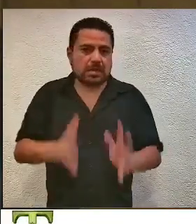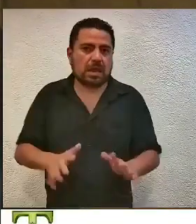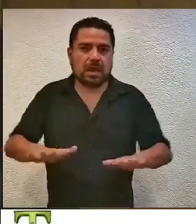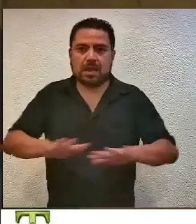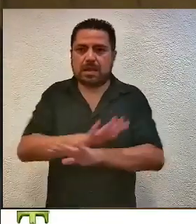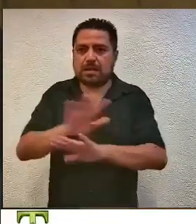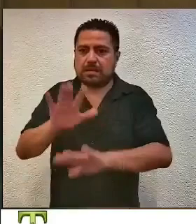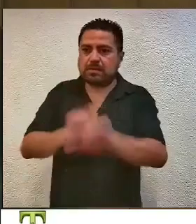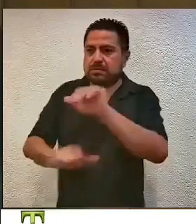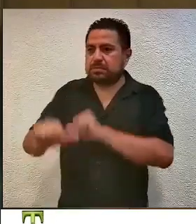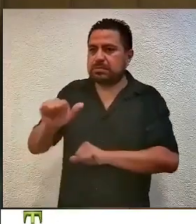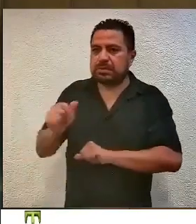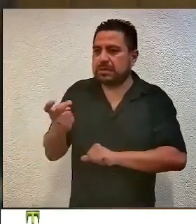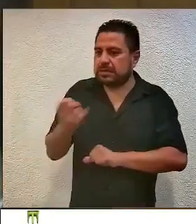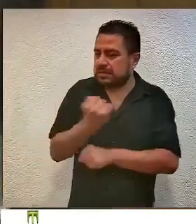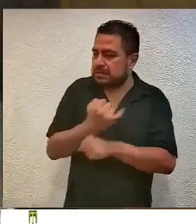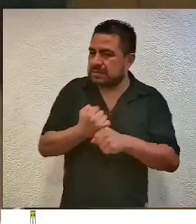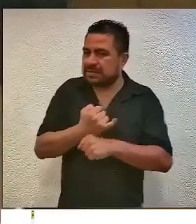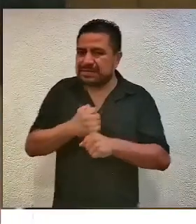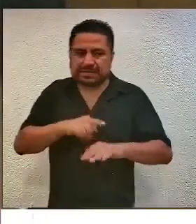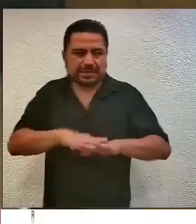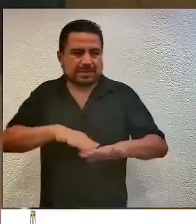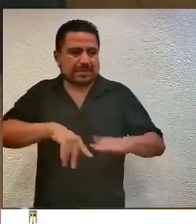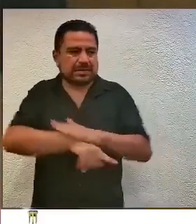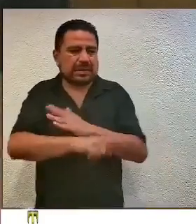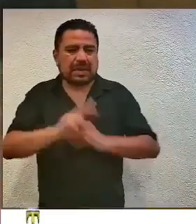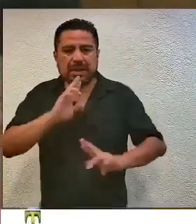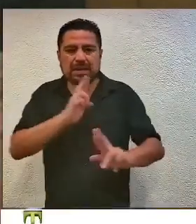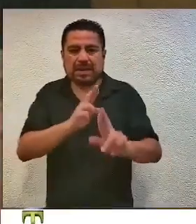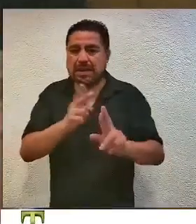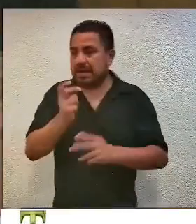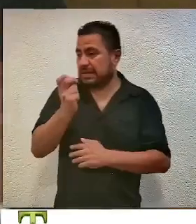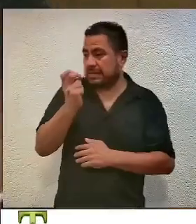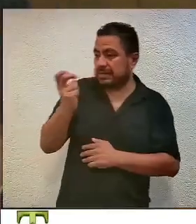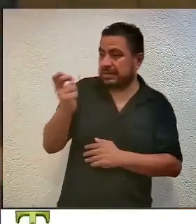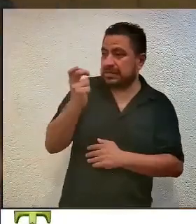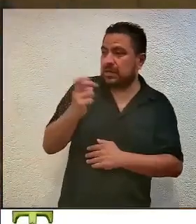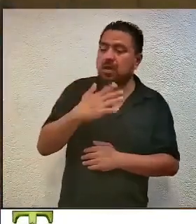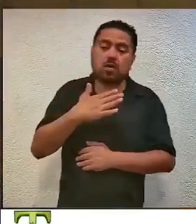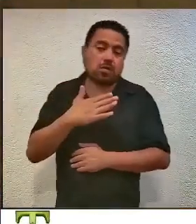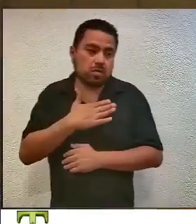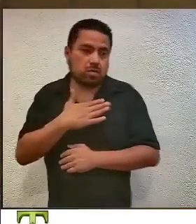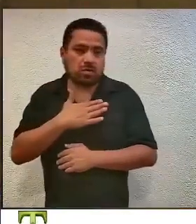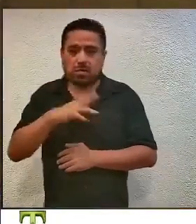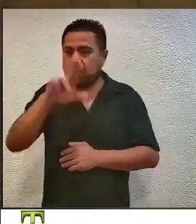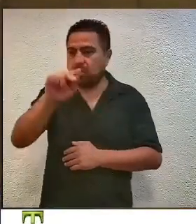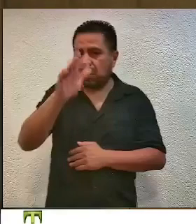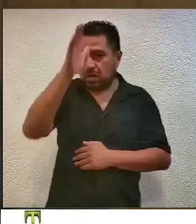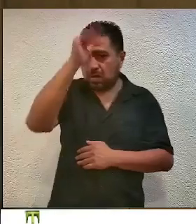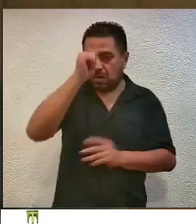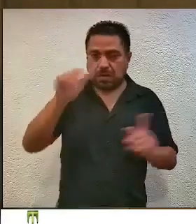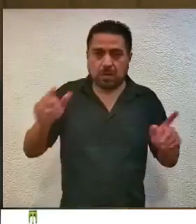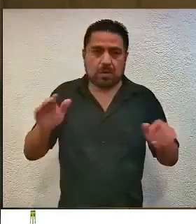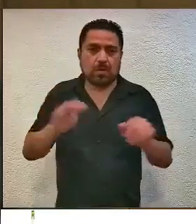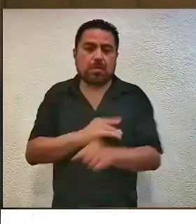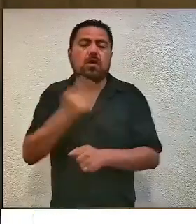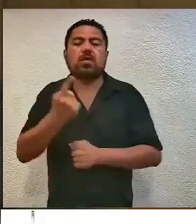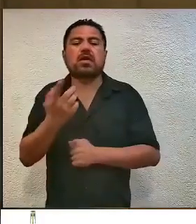sustituyendo ese análisis en esta resolución y eso es con lo que yo no estoy de acuerdo